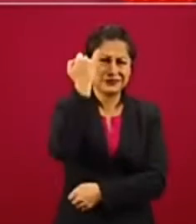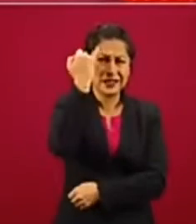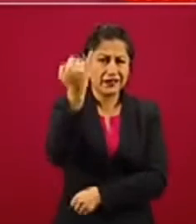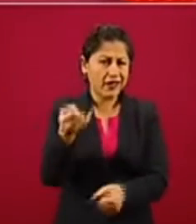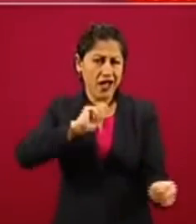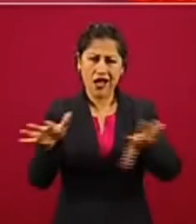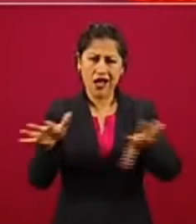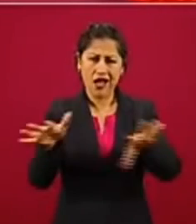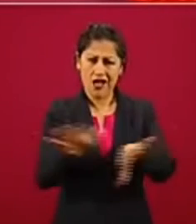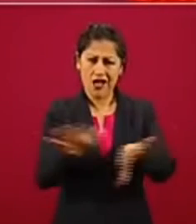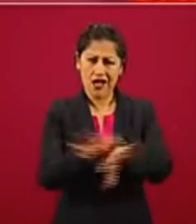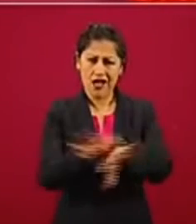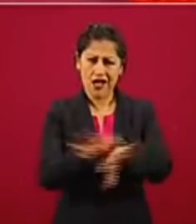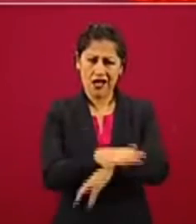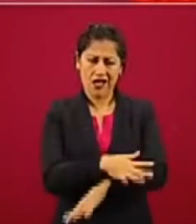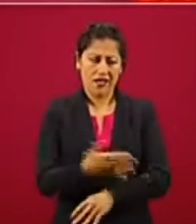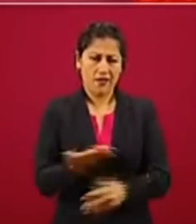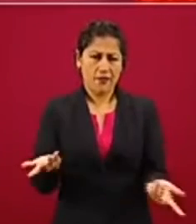que